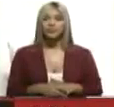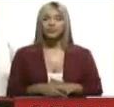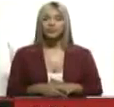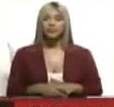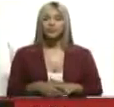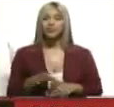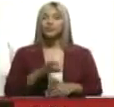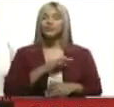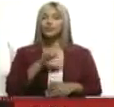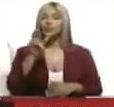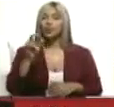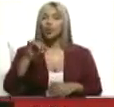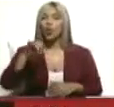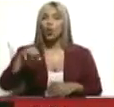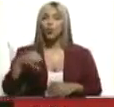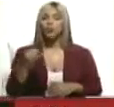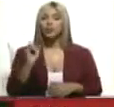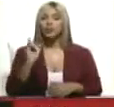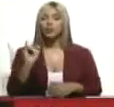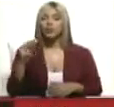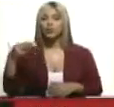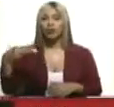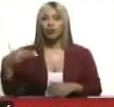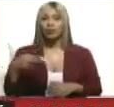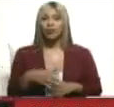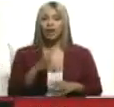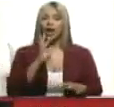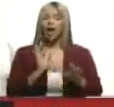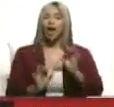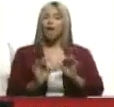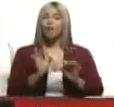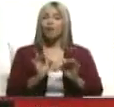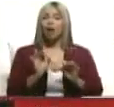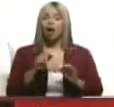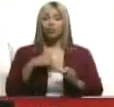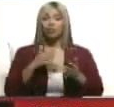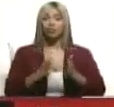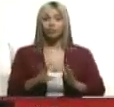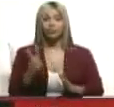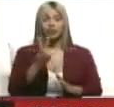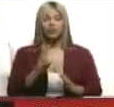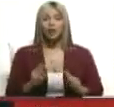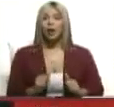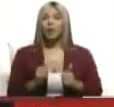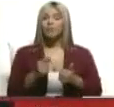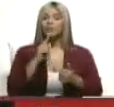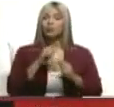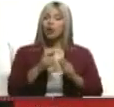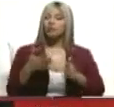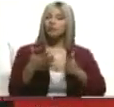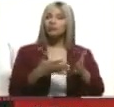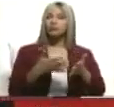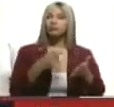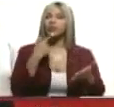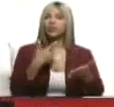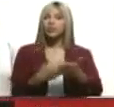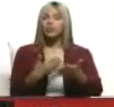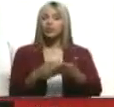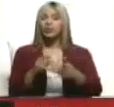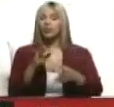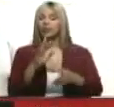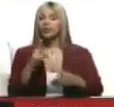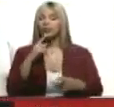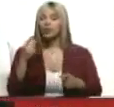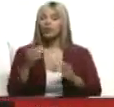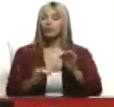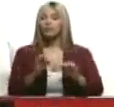es el señor José Ignacio Hernández, abogado venezolano, que inicia como asesor y testigo estrella de Cristalex en una